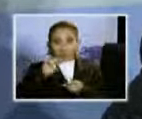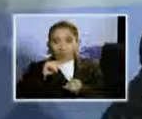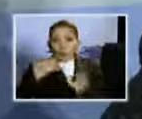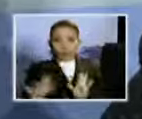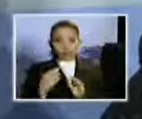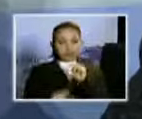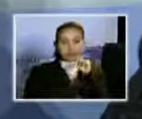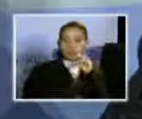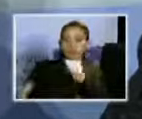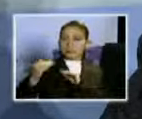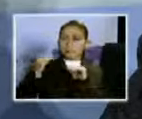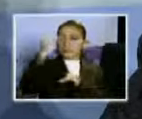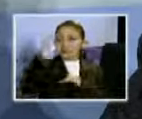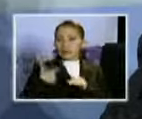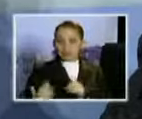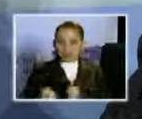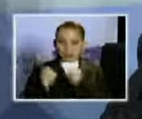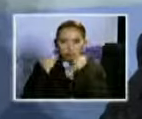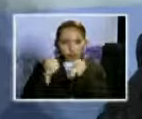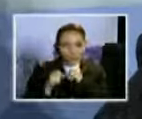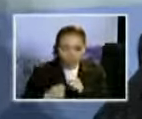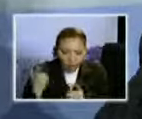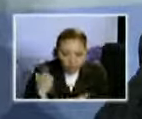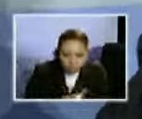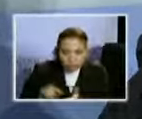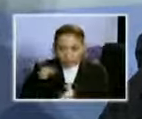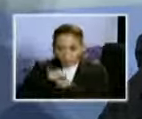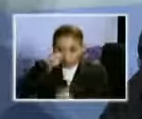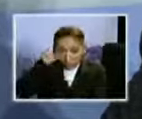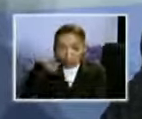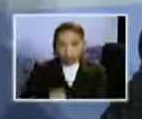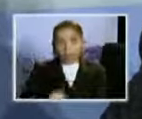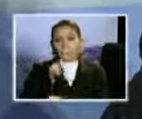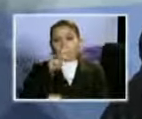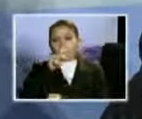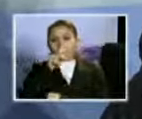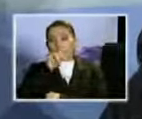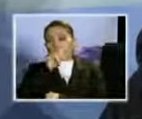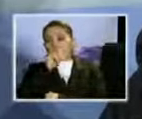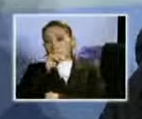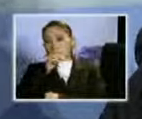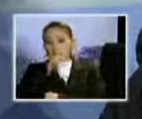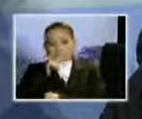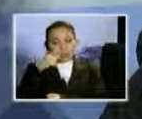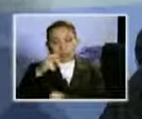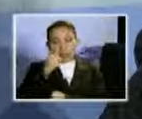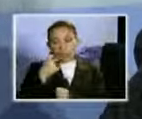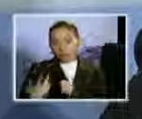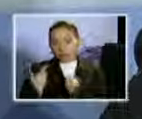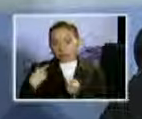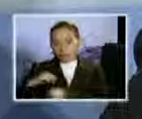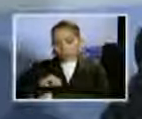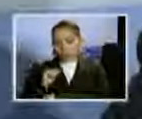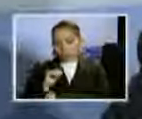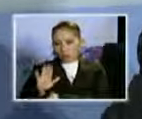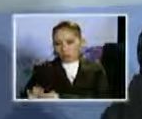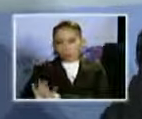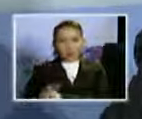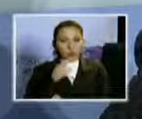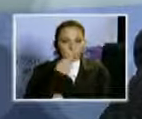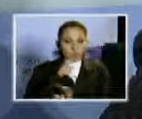estatus de potencia nuclear con todo lo que ello implica, pero que han construido un arsenal nuclear,